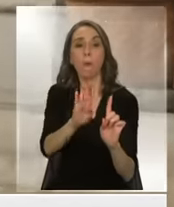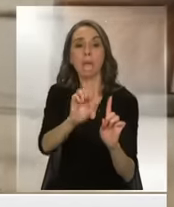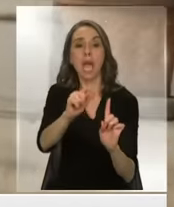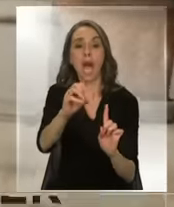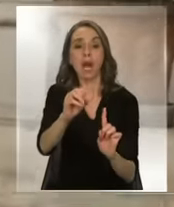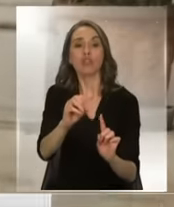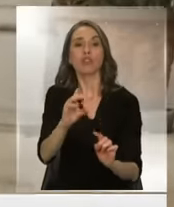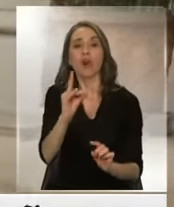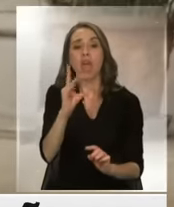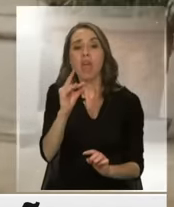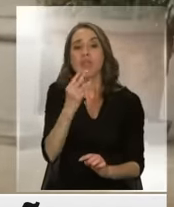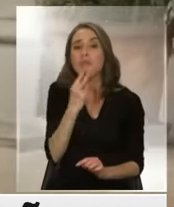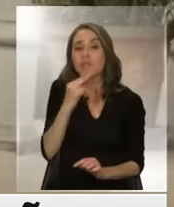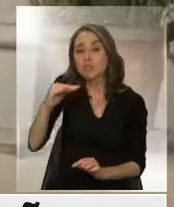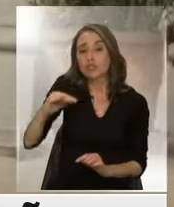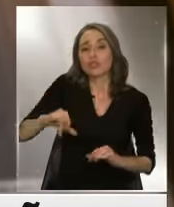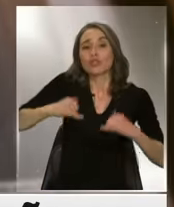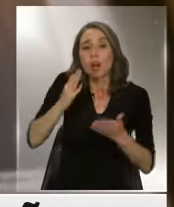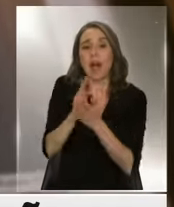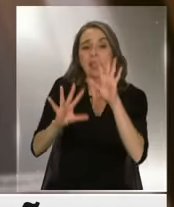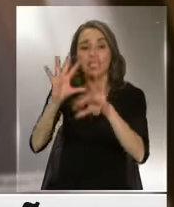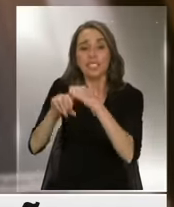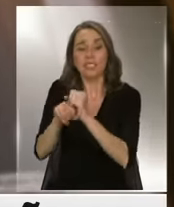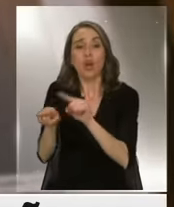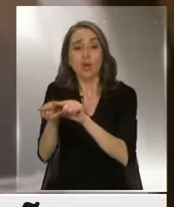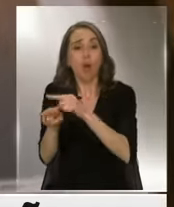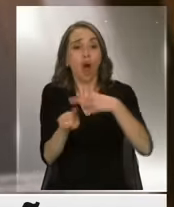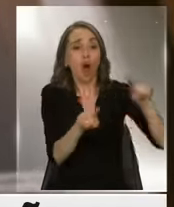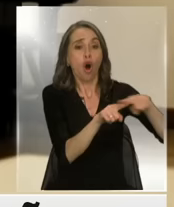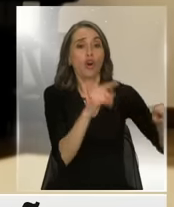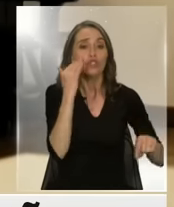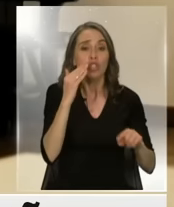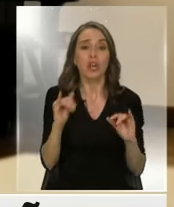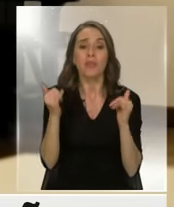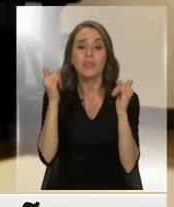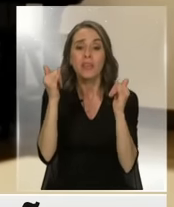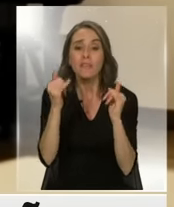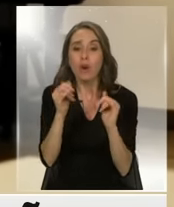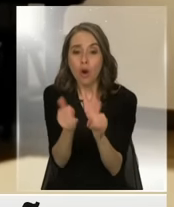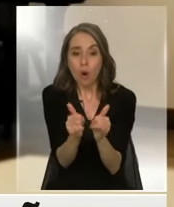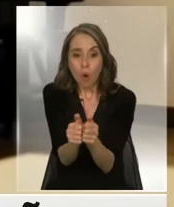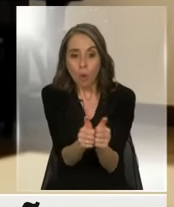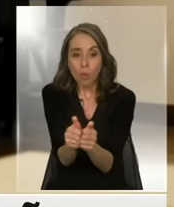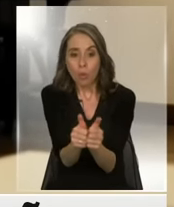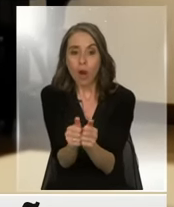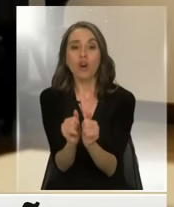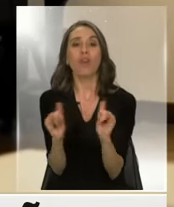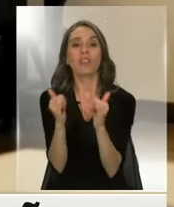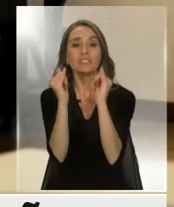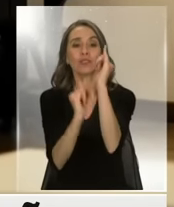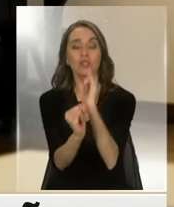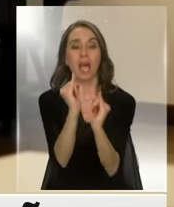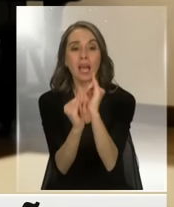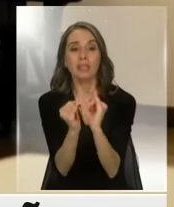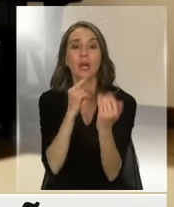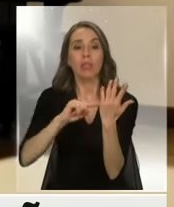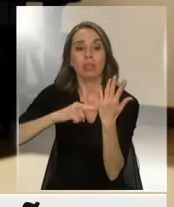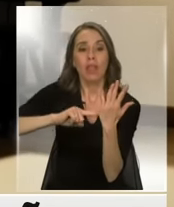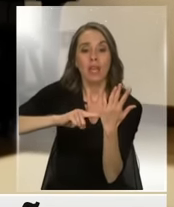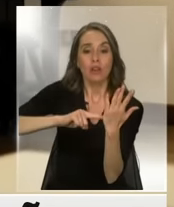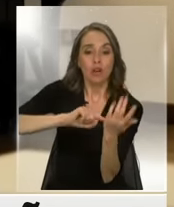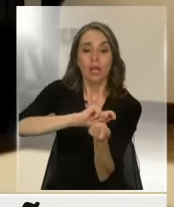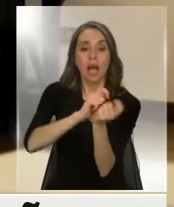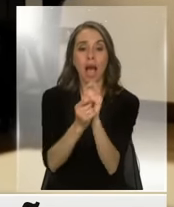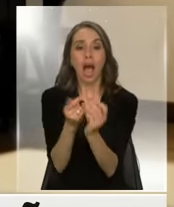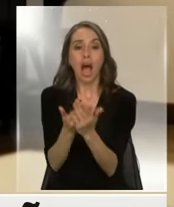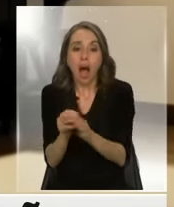corta vida de Acutis no fue distinta a la de otros niños. Disfrutaba de los videojuegos y el Internet. La tecnología la transformó en